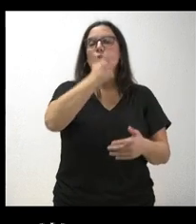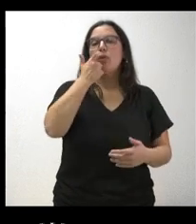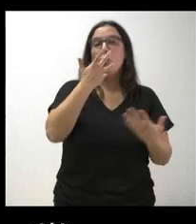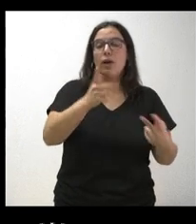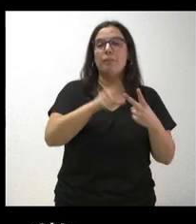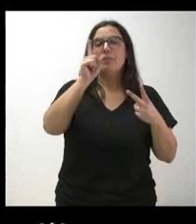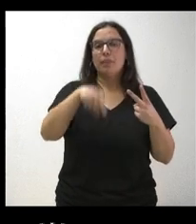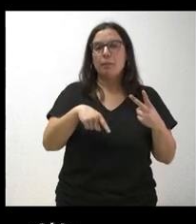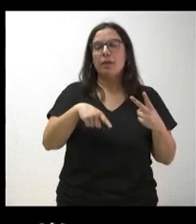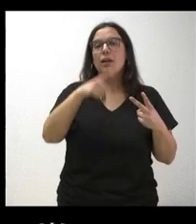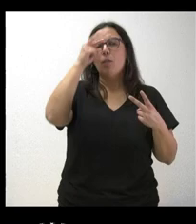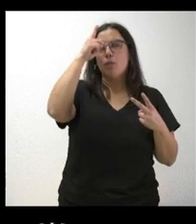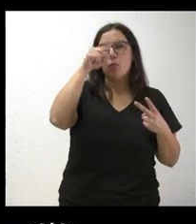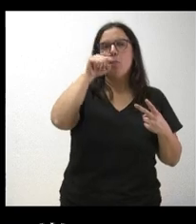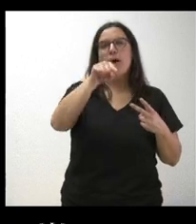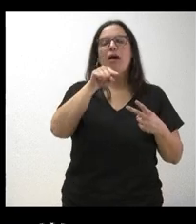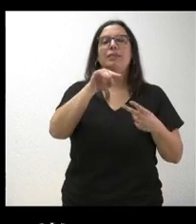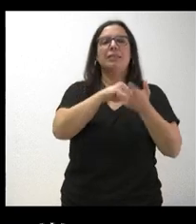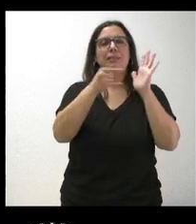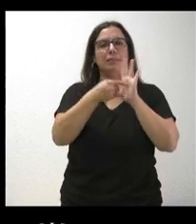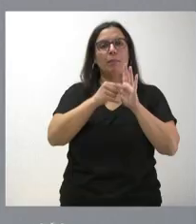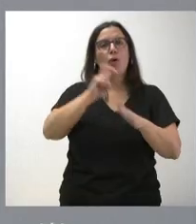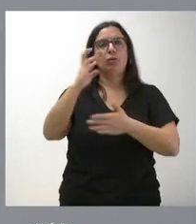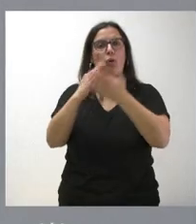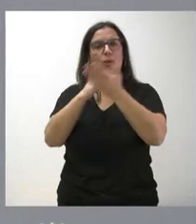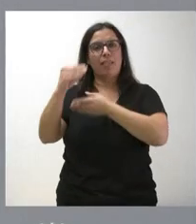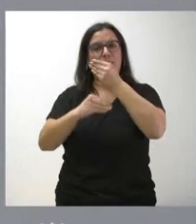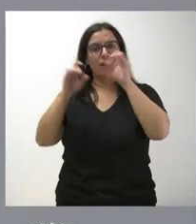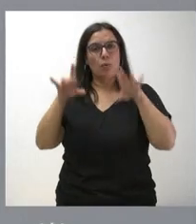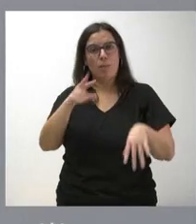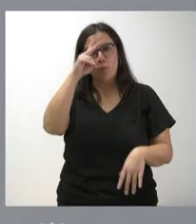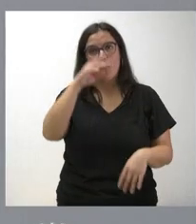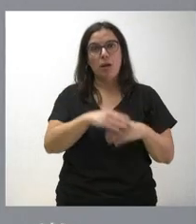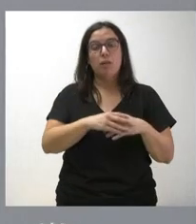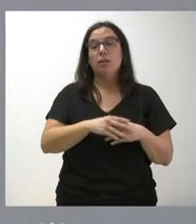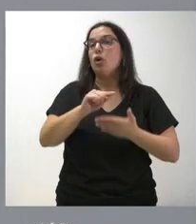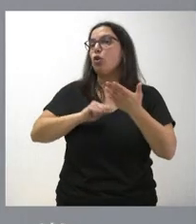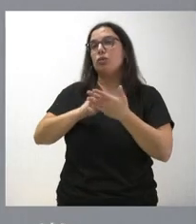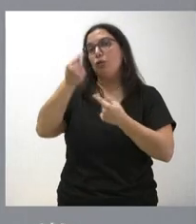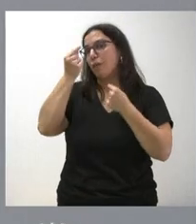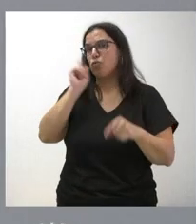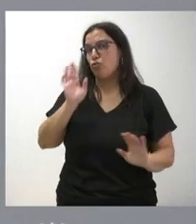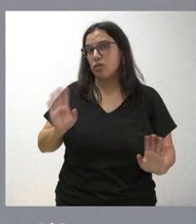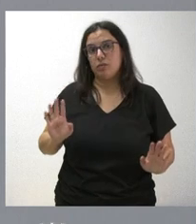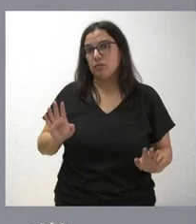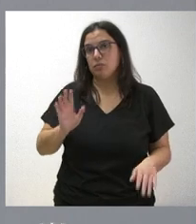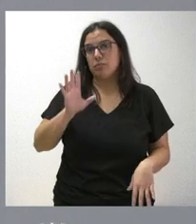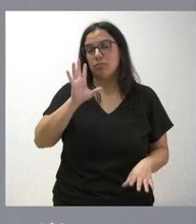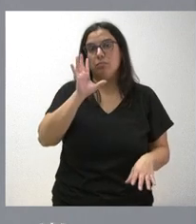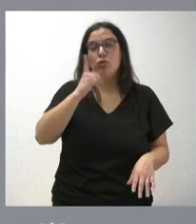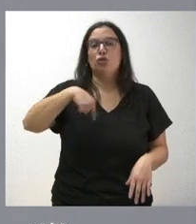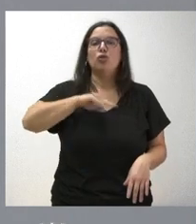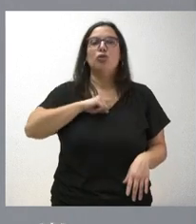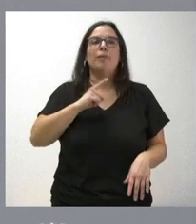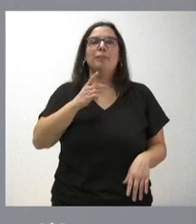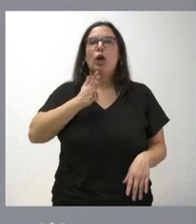también estén haciendo uso de este mecanismo excepcional de contrataciónes pues no el dato de los contratos lógicamente nuestra idea no es